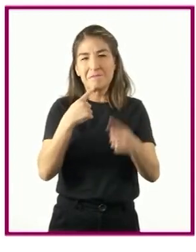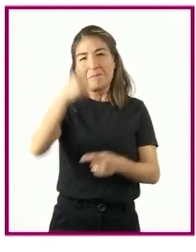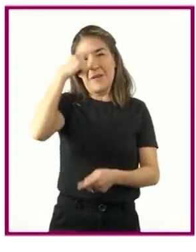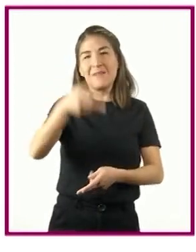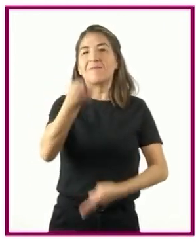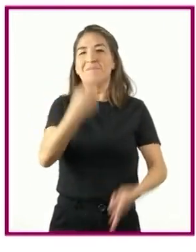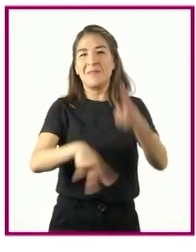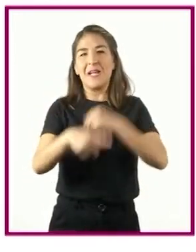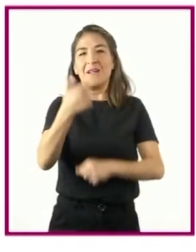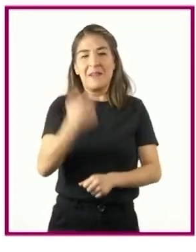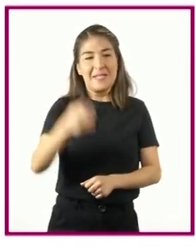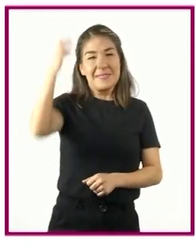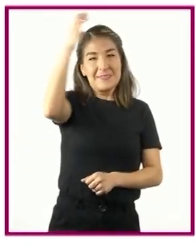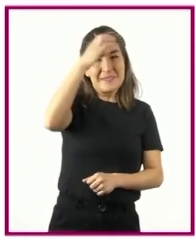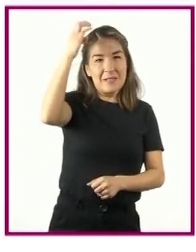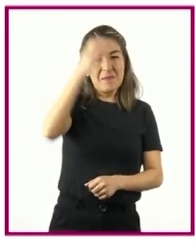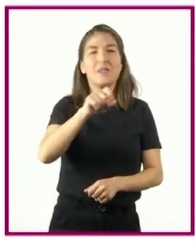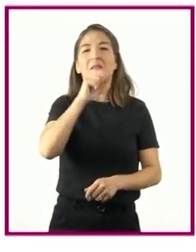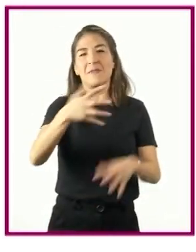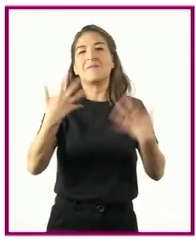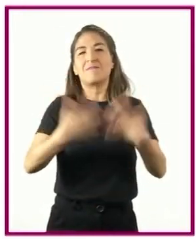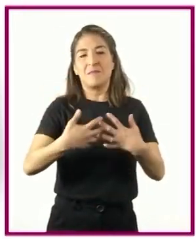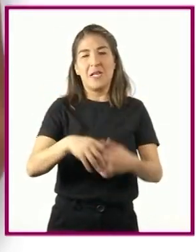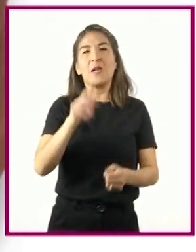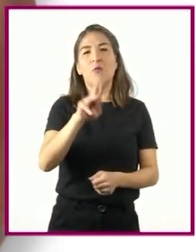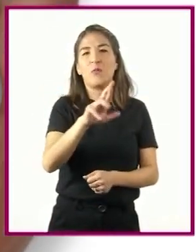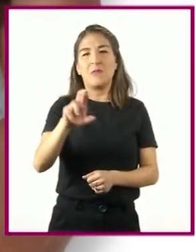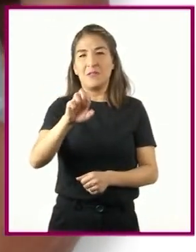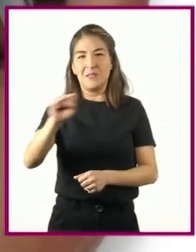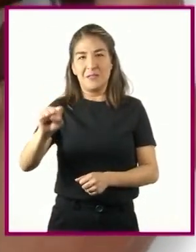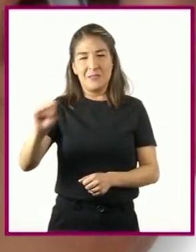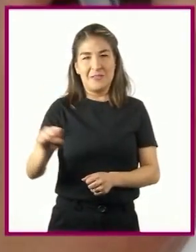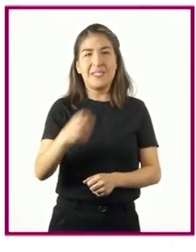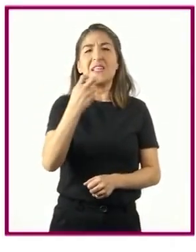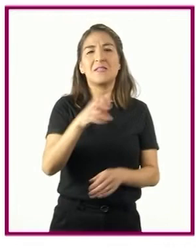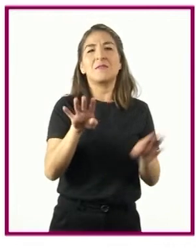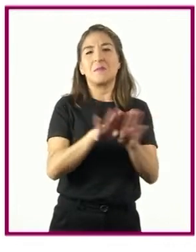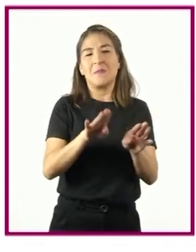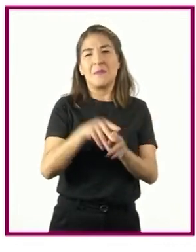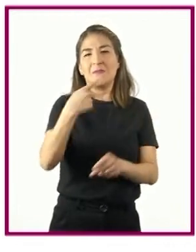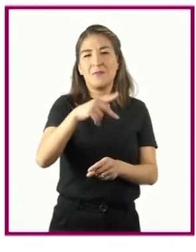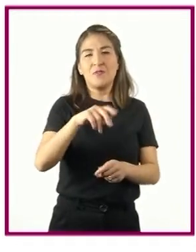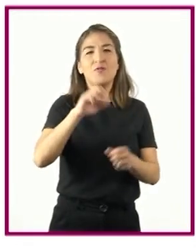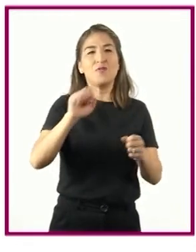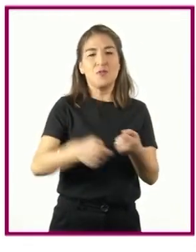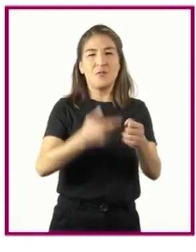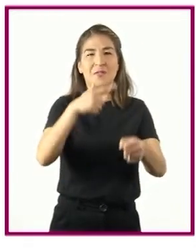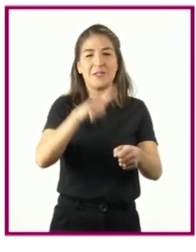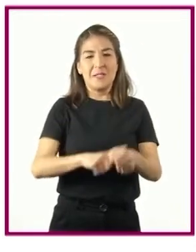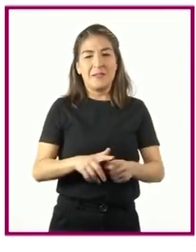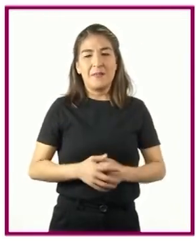económico, científico e industrial de la URSS bajo el régimen socialista.